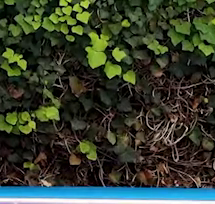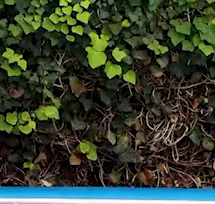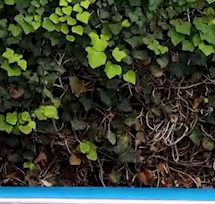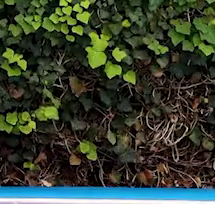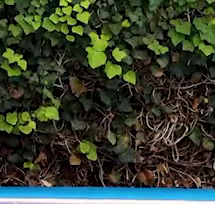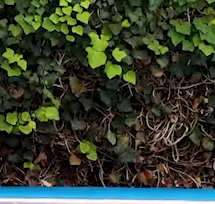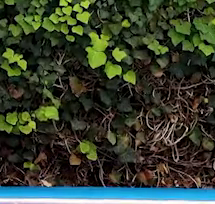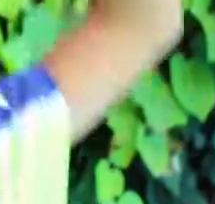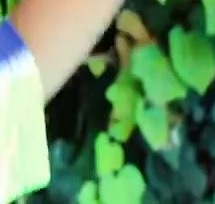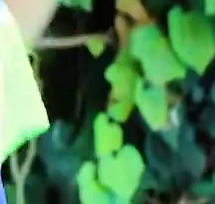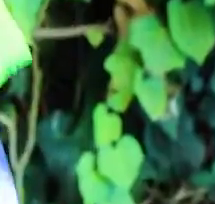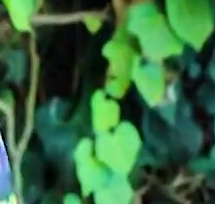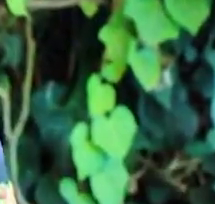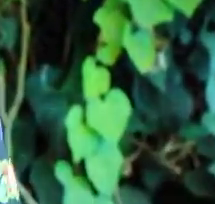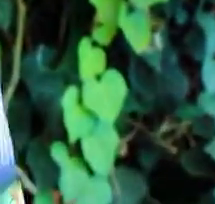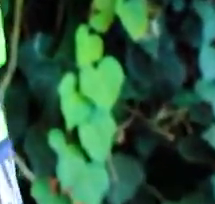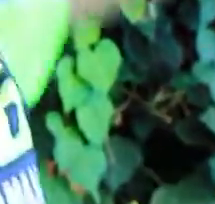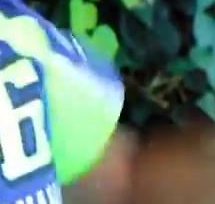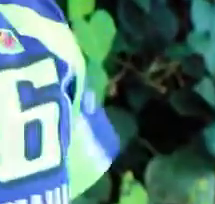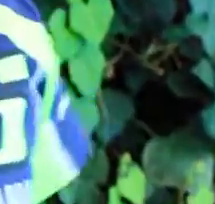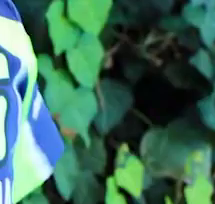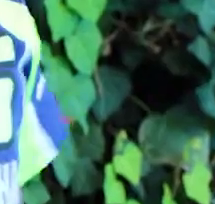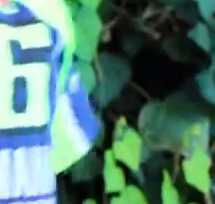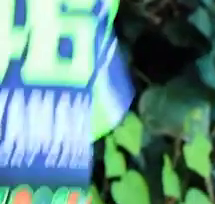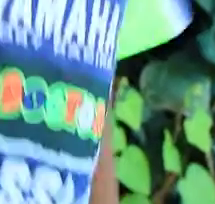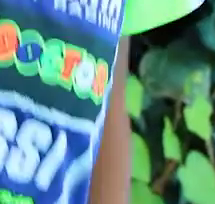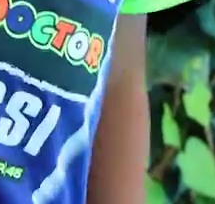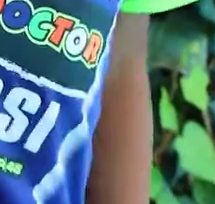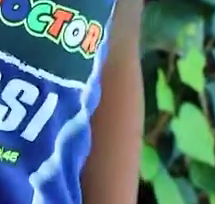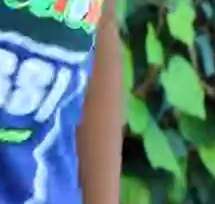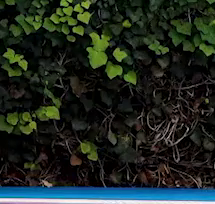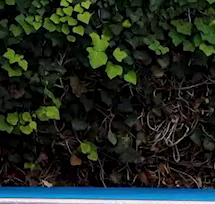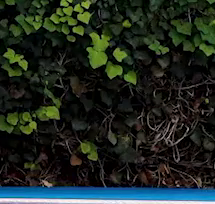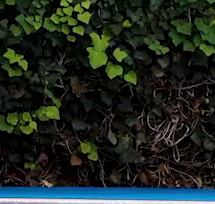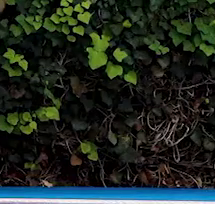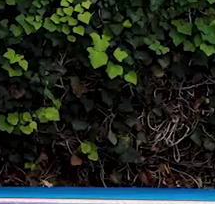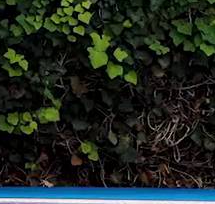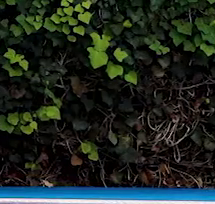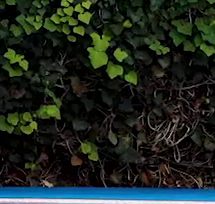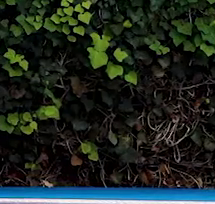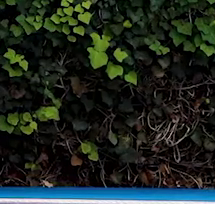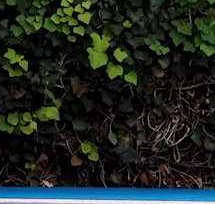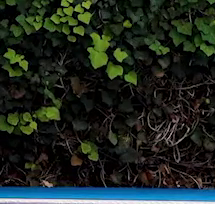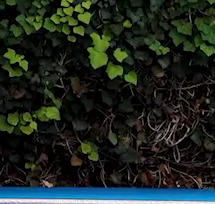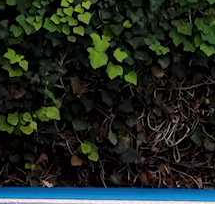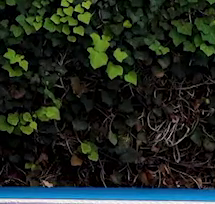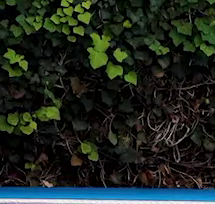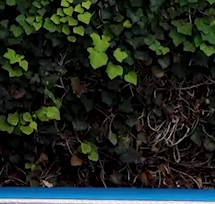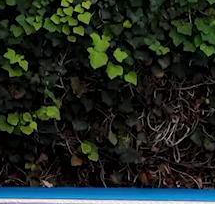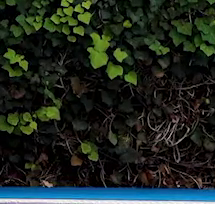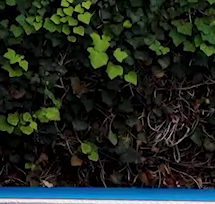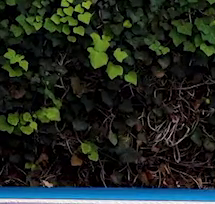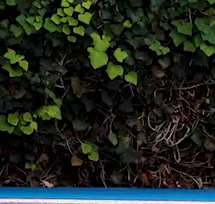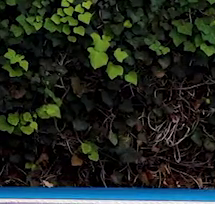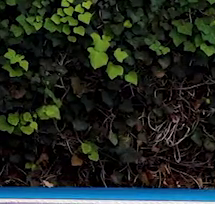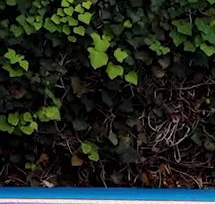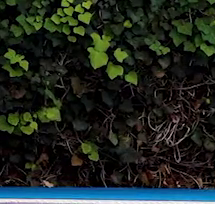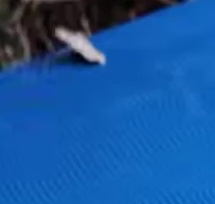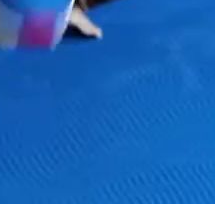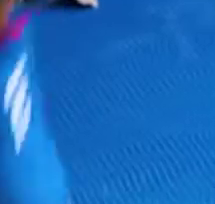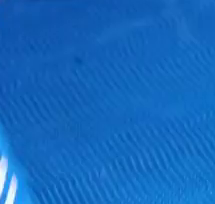Trata de mantener un poco el equilibrio. Apoya eso con tu otra mano. De tal manera que te puedas sentir a